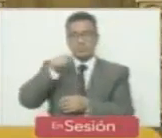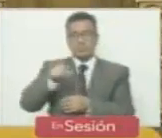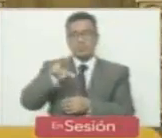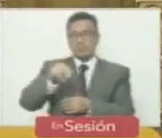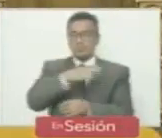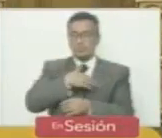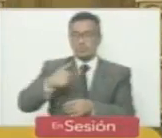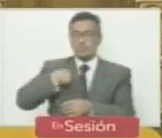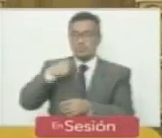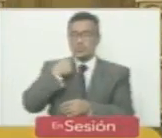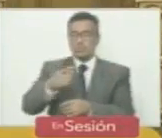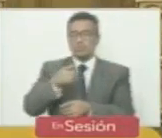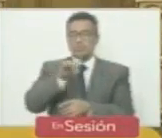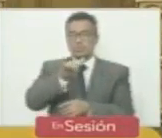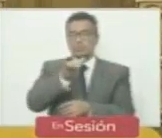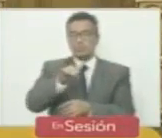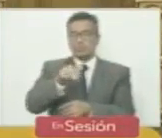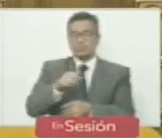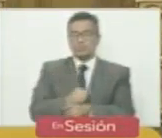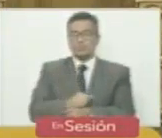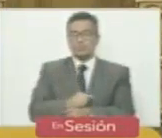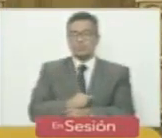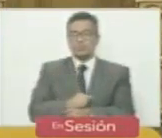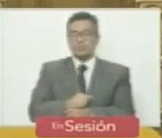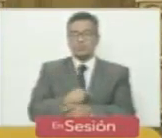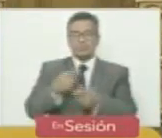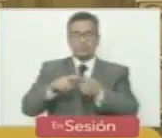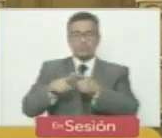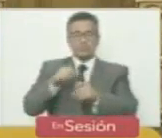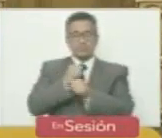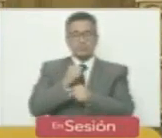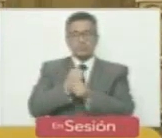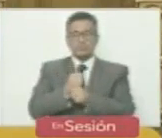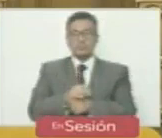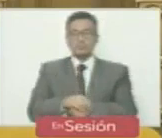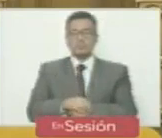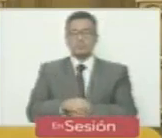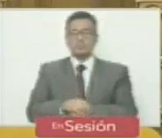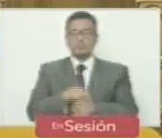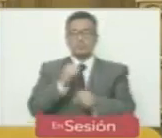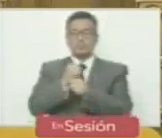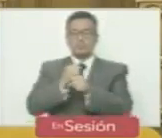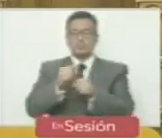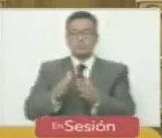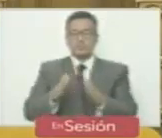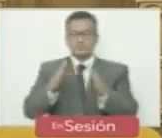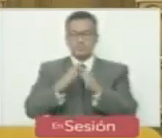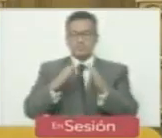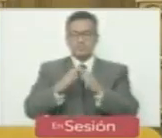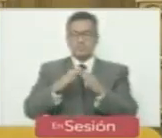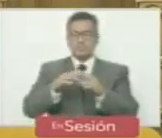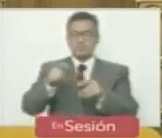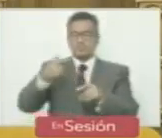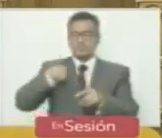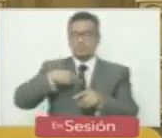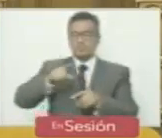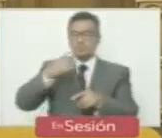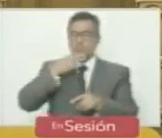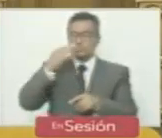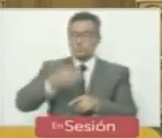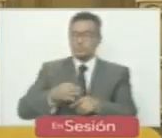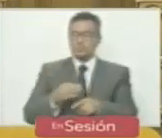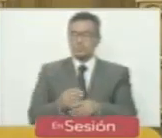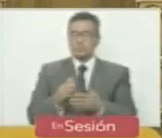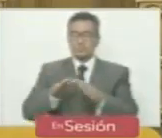quiere decir que tengan las mismas condiciones de los otros trabajadores. El trabajo a domicilio recoge una realidad